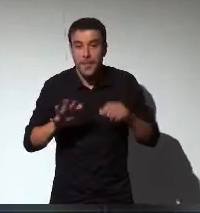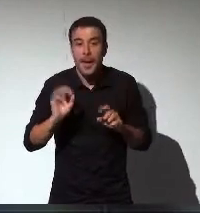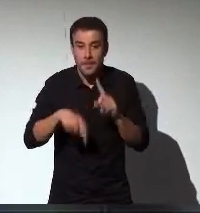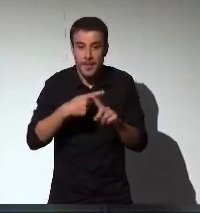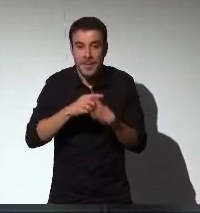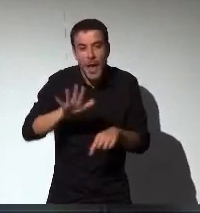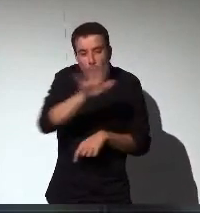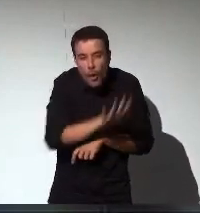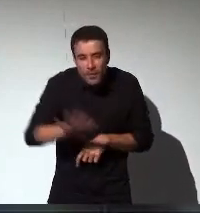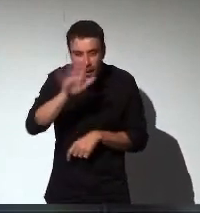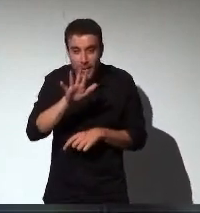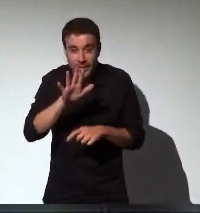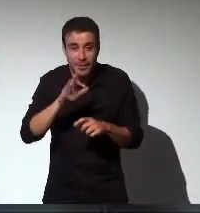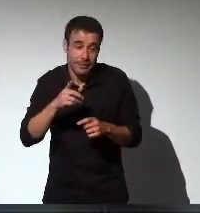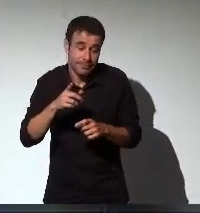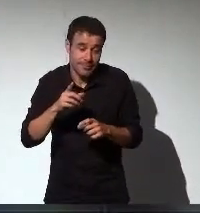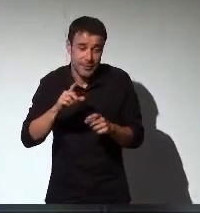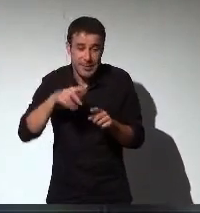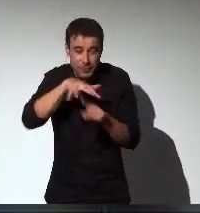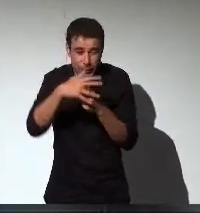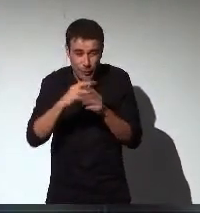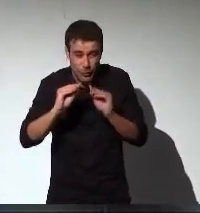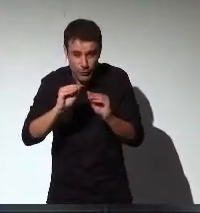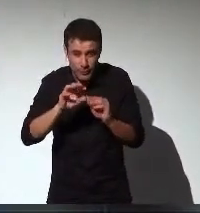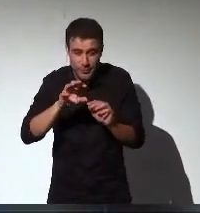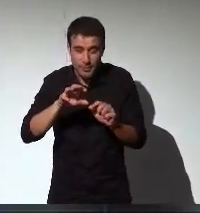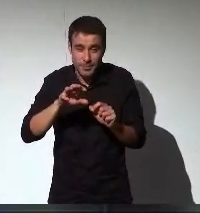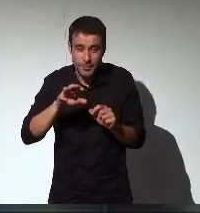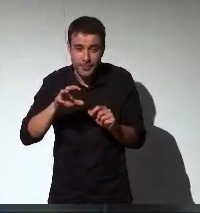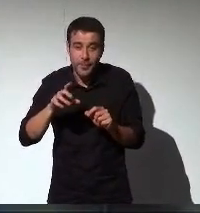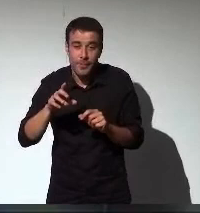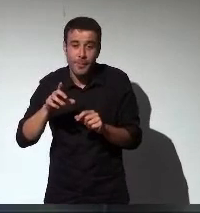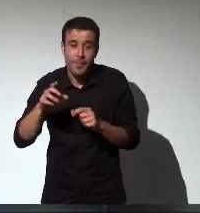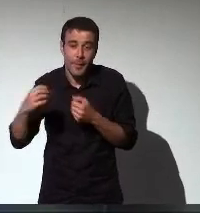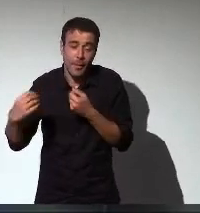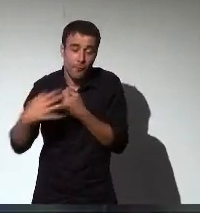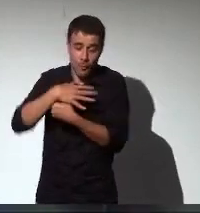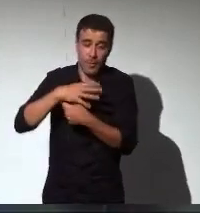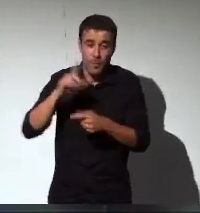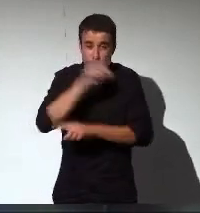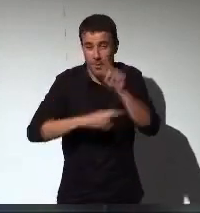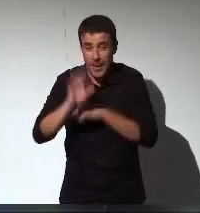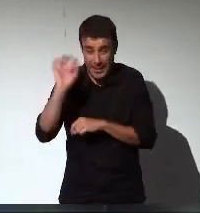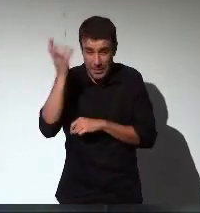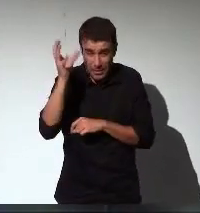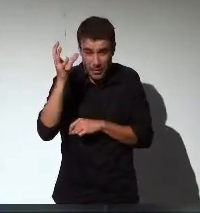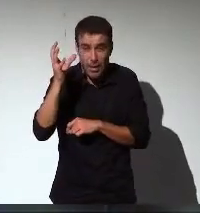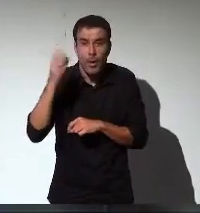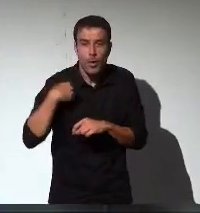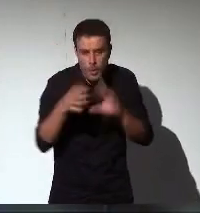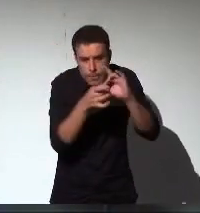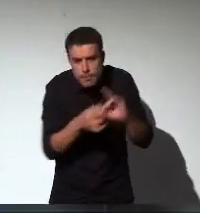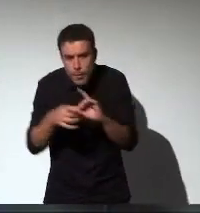geográficamente, que es lo que condiciona en buena parte el problema climático, estamos ubicados en el continente